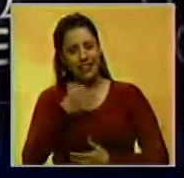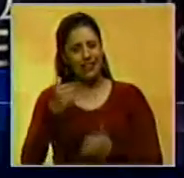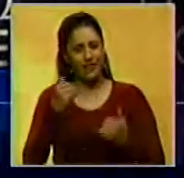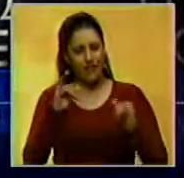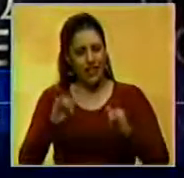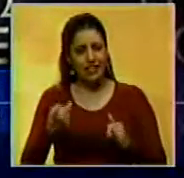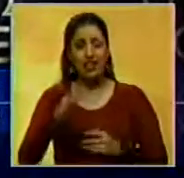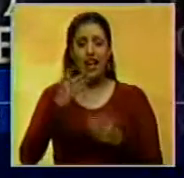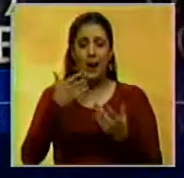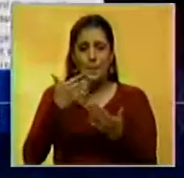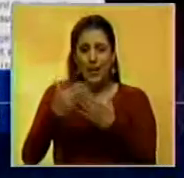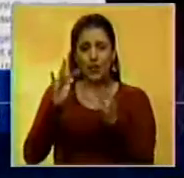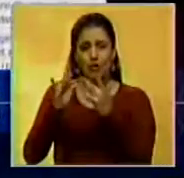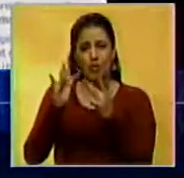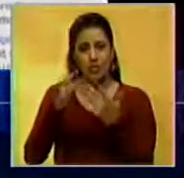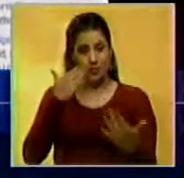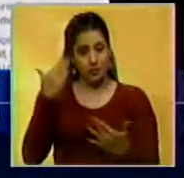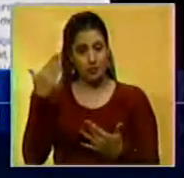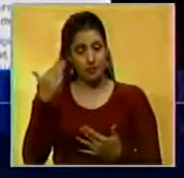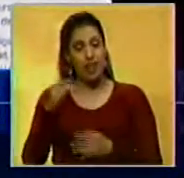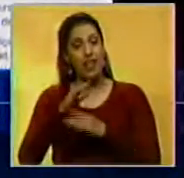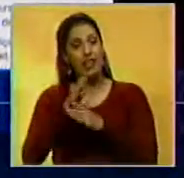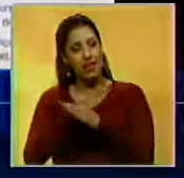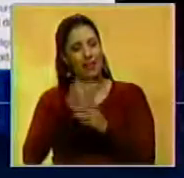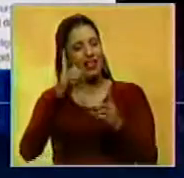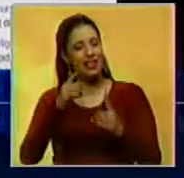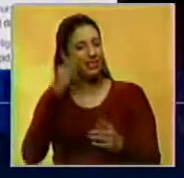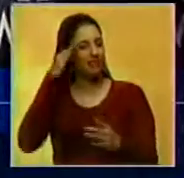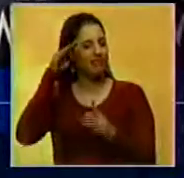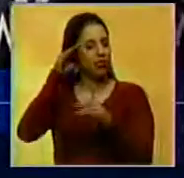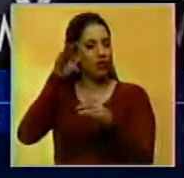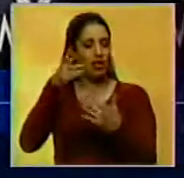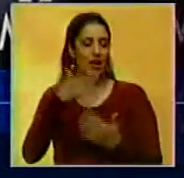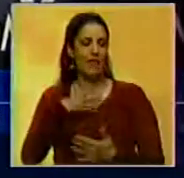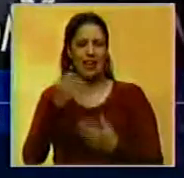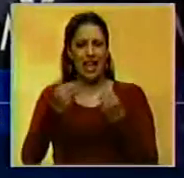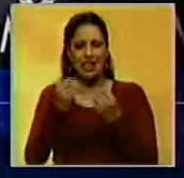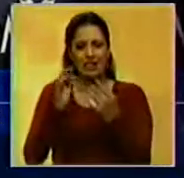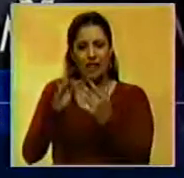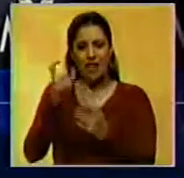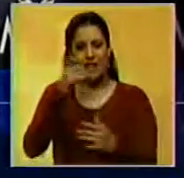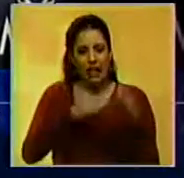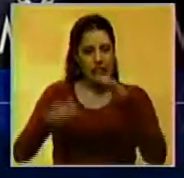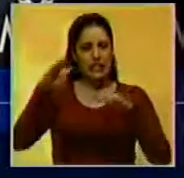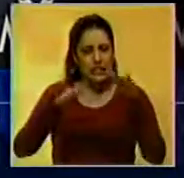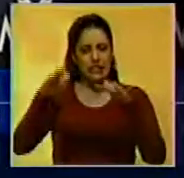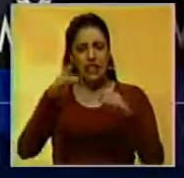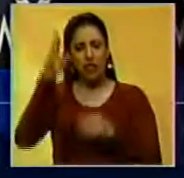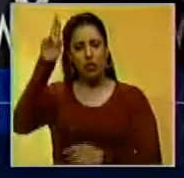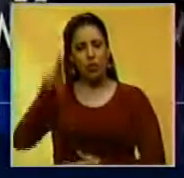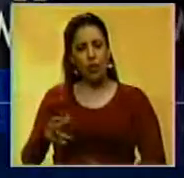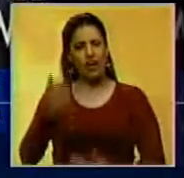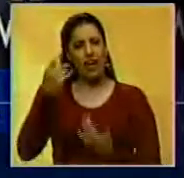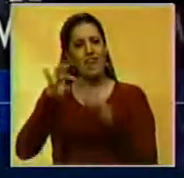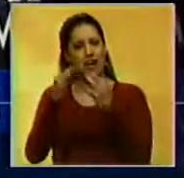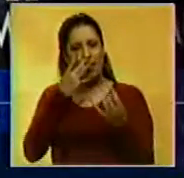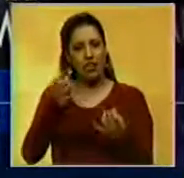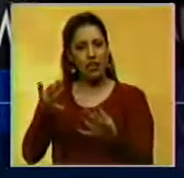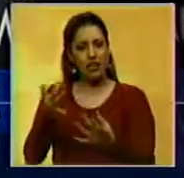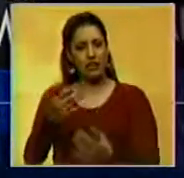Él dijo que quiere pasar más tiempo con su familia antes de decidir qué hacer, pues nunca ha hecho nada sino nadar.